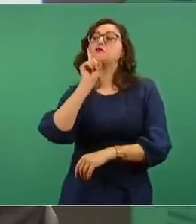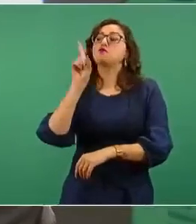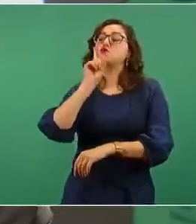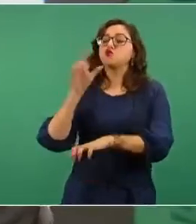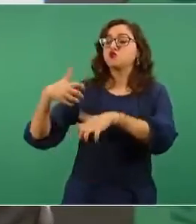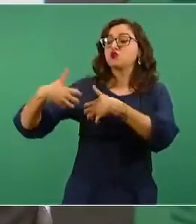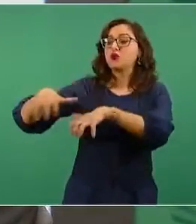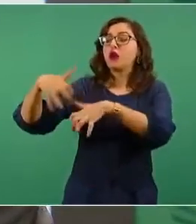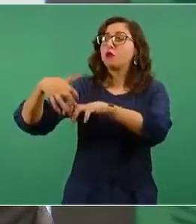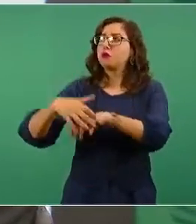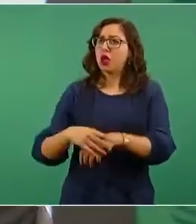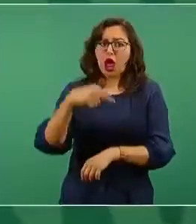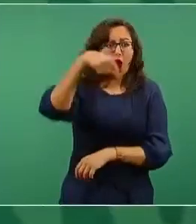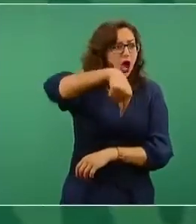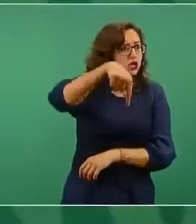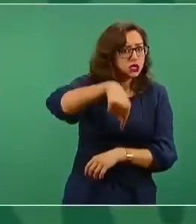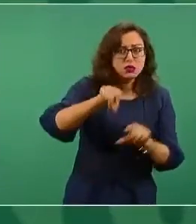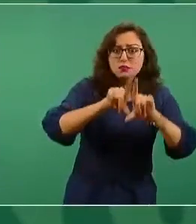Aquí no,